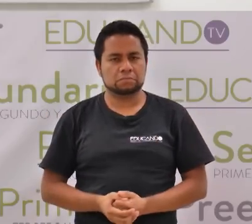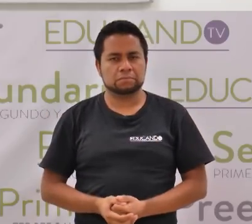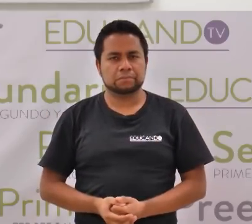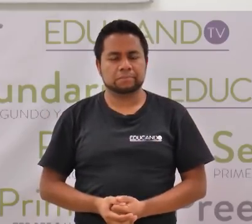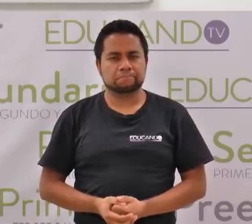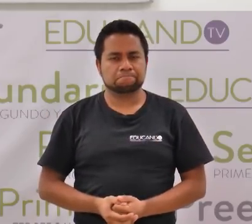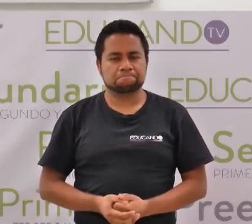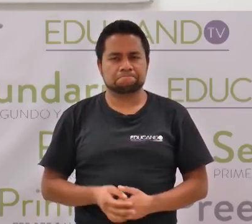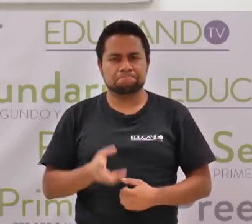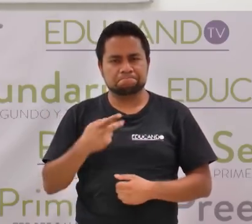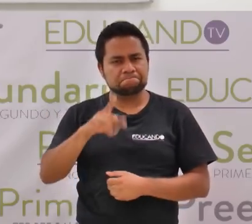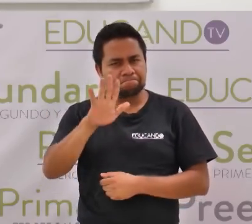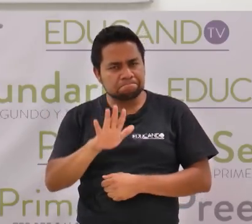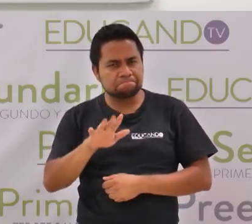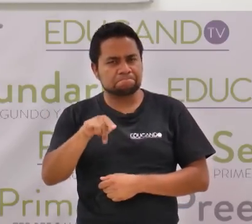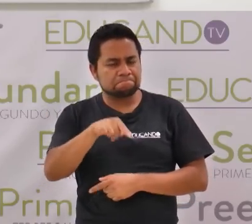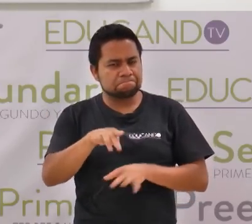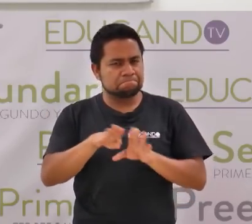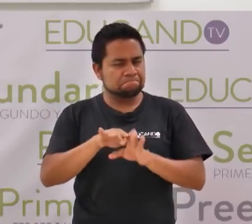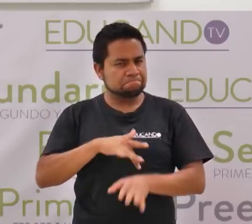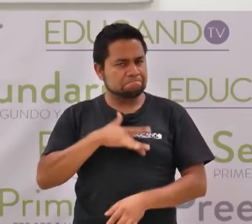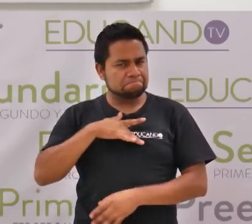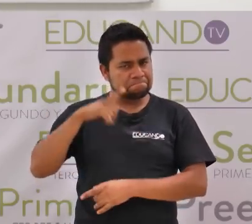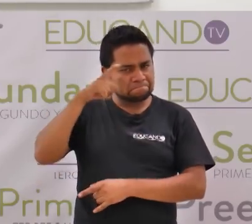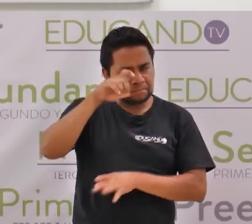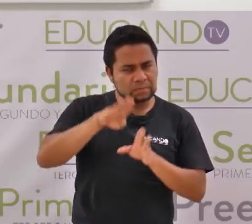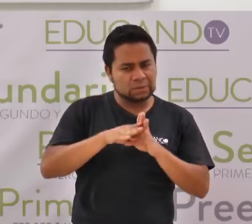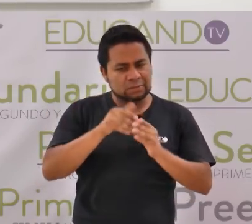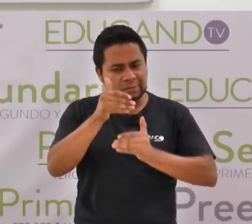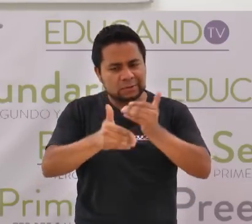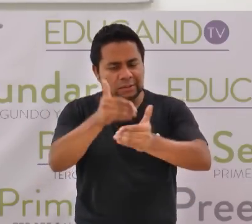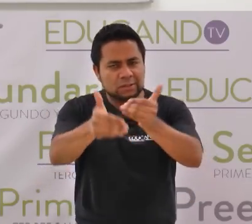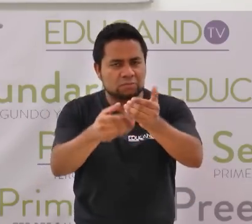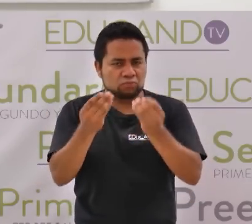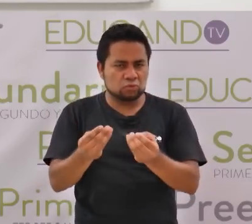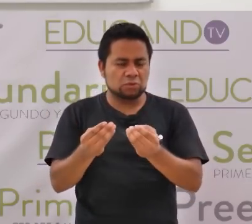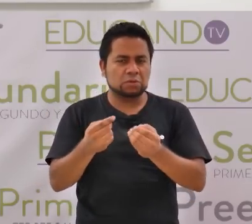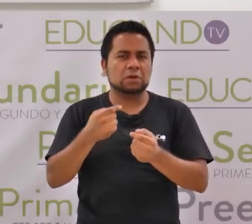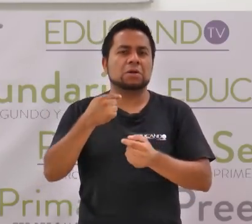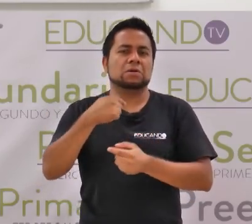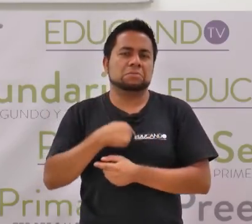todo esto es un poco complejo y son muchos pasos,